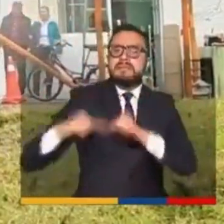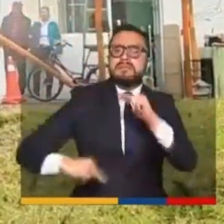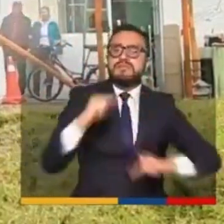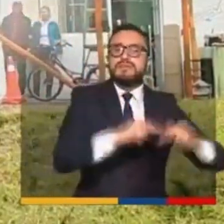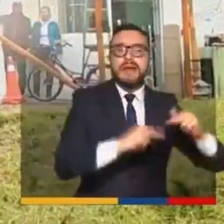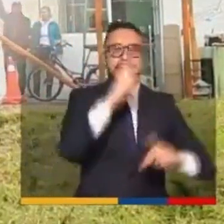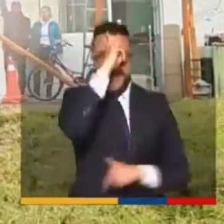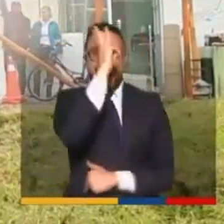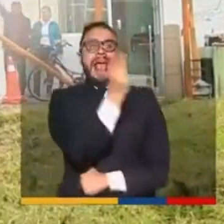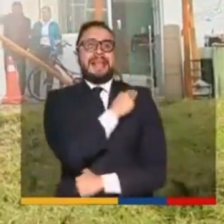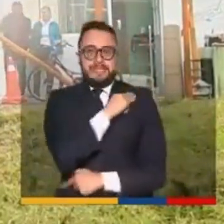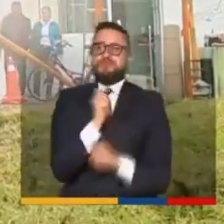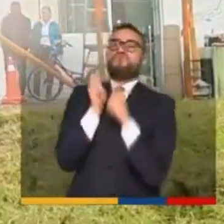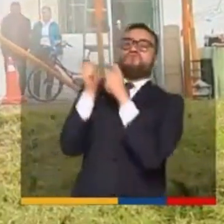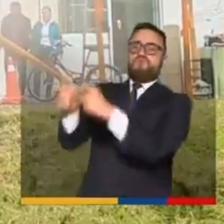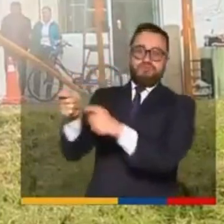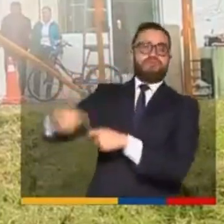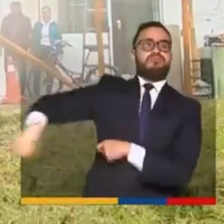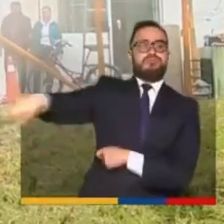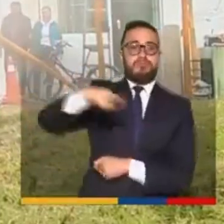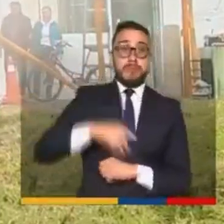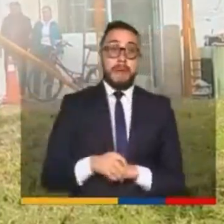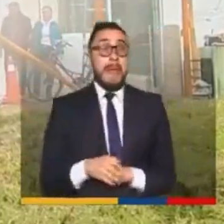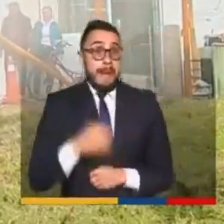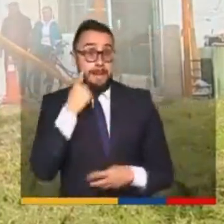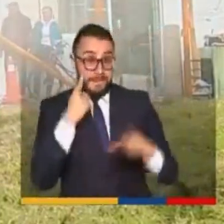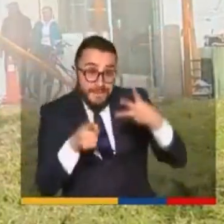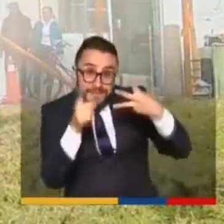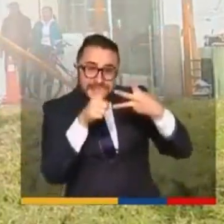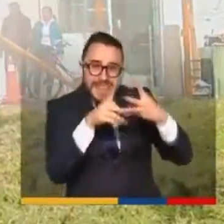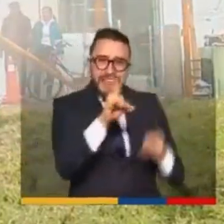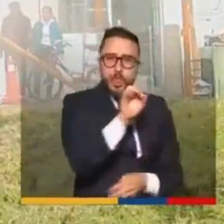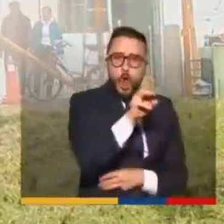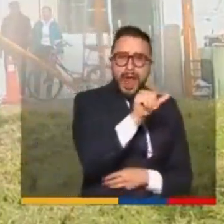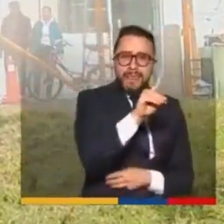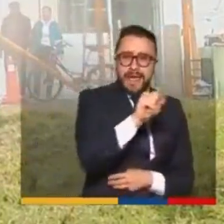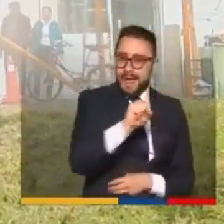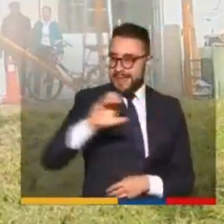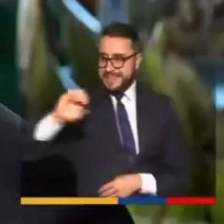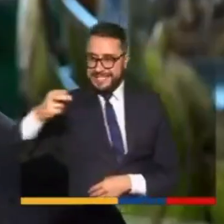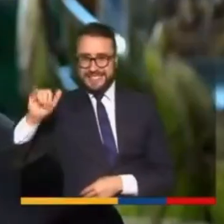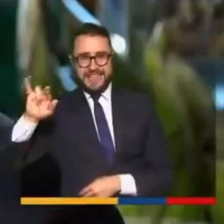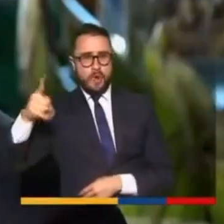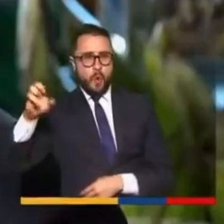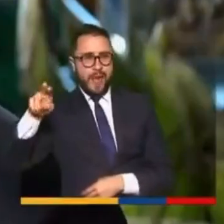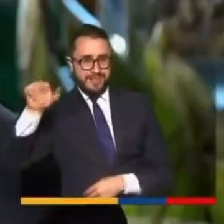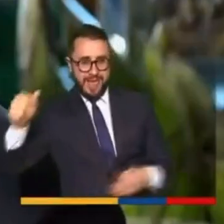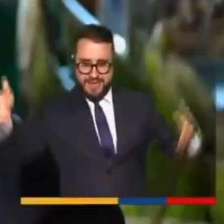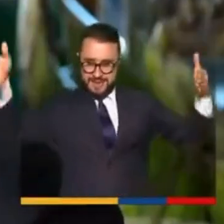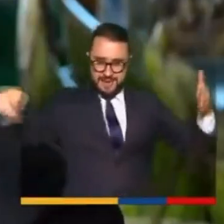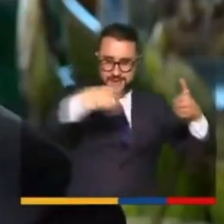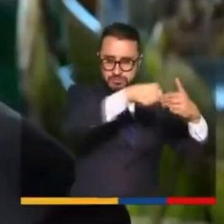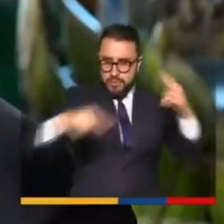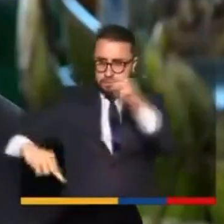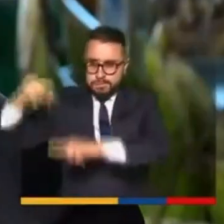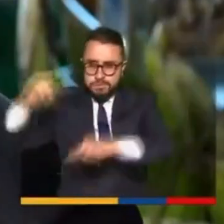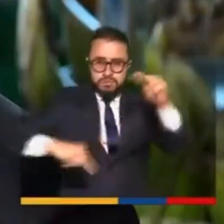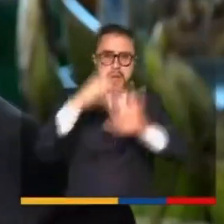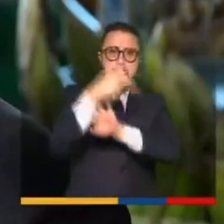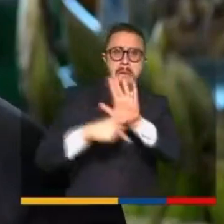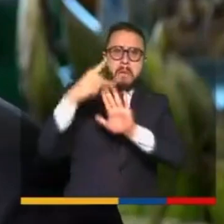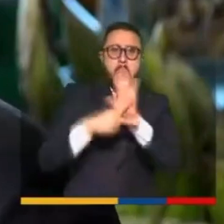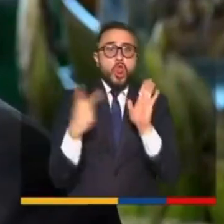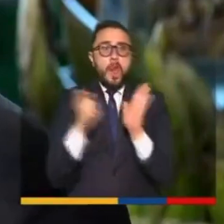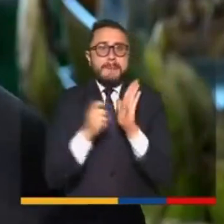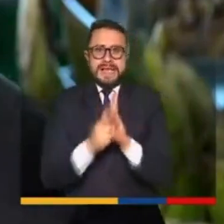Adicionalmente, la carga solo en el corredor Dorada-Chiriguaná aumentó el doble, y también